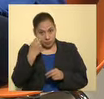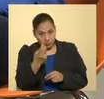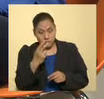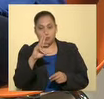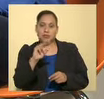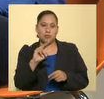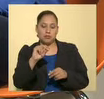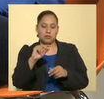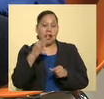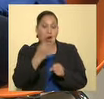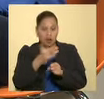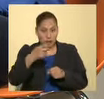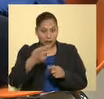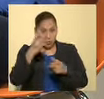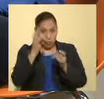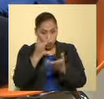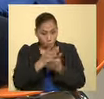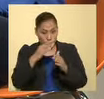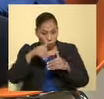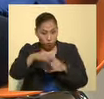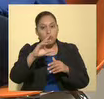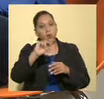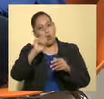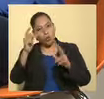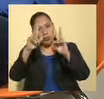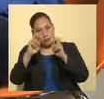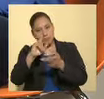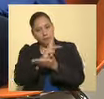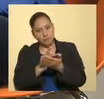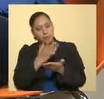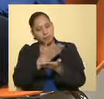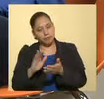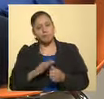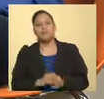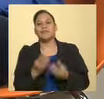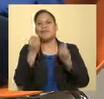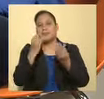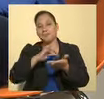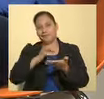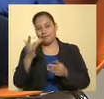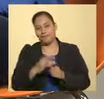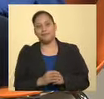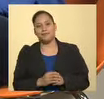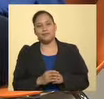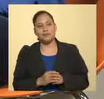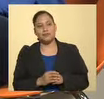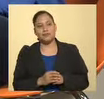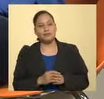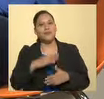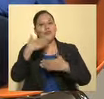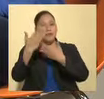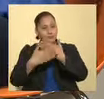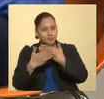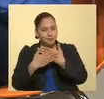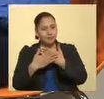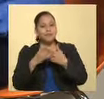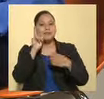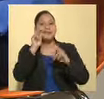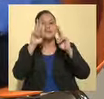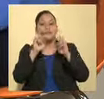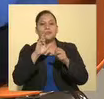en esta ocasión, sino lo veremos en otro programa. Muy bien, pues muchísimas gracias. Gracias, no, la próxima, el tema